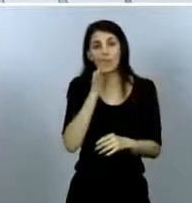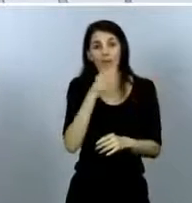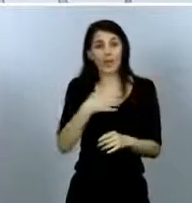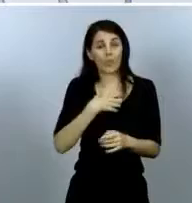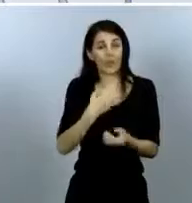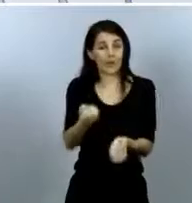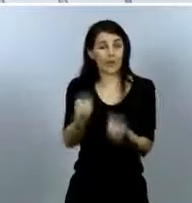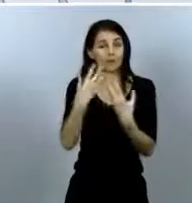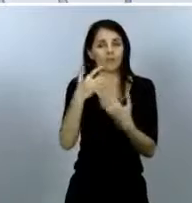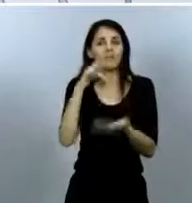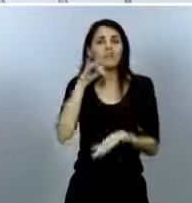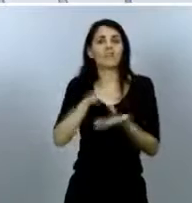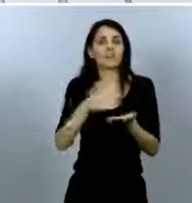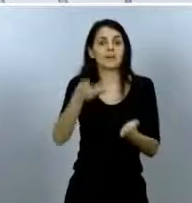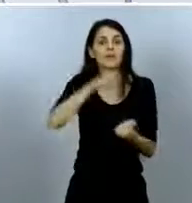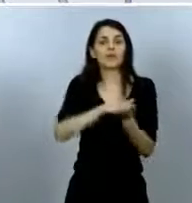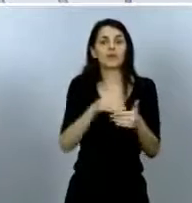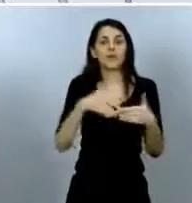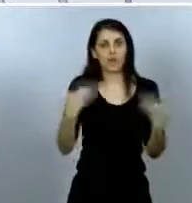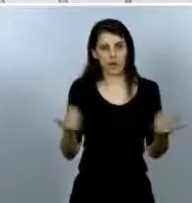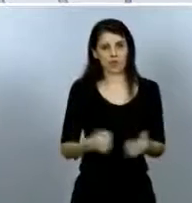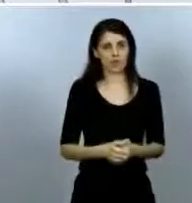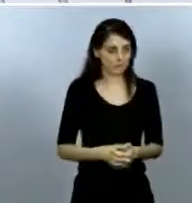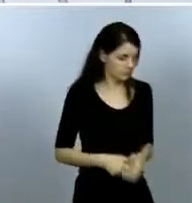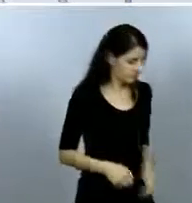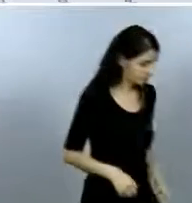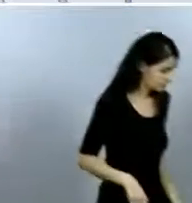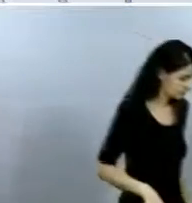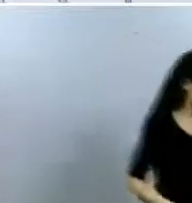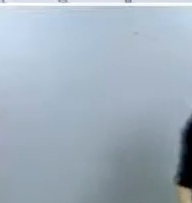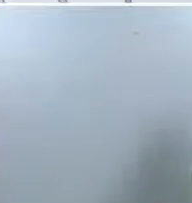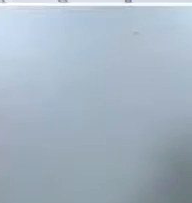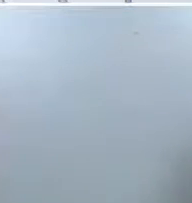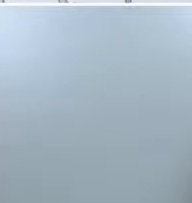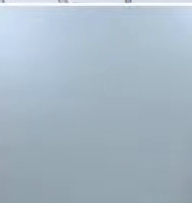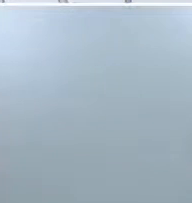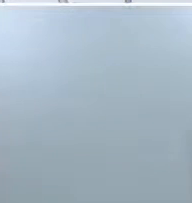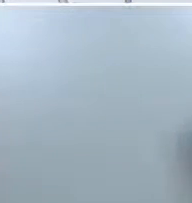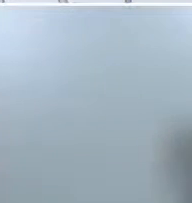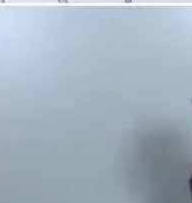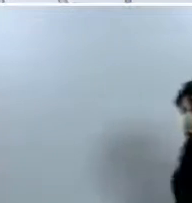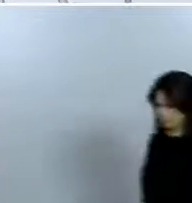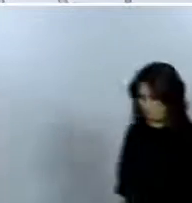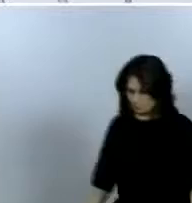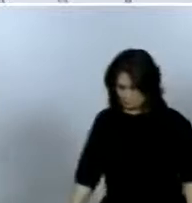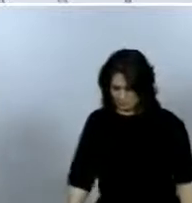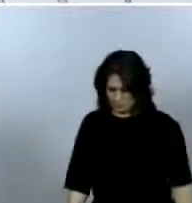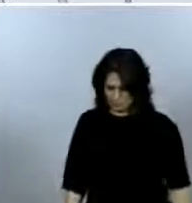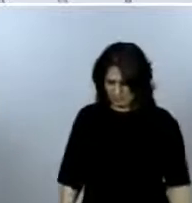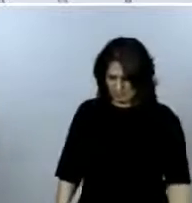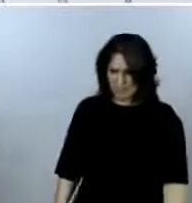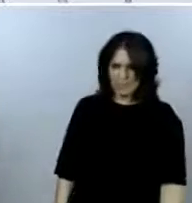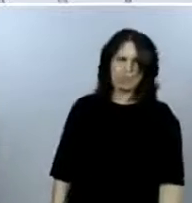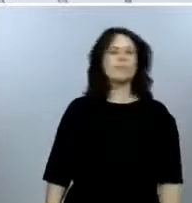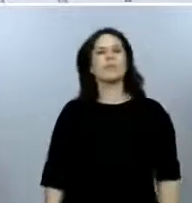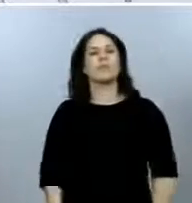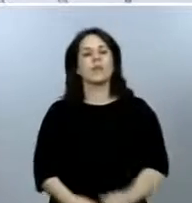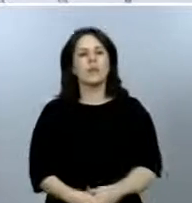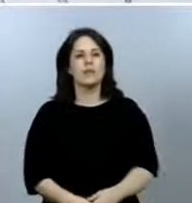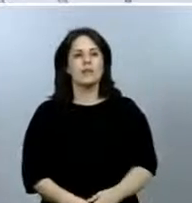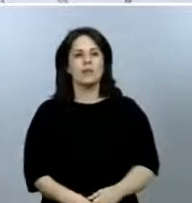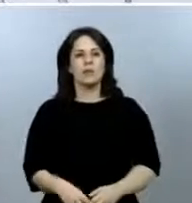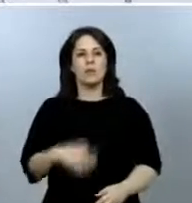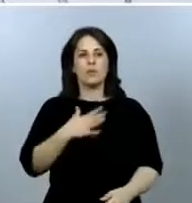fecha en la que falleció nos lo harán esto se sabrá no hay ningún problema pero en algunos casos vamos a tener algún pequeño retraso